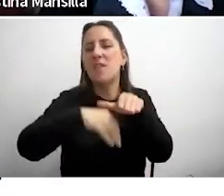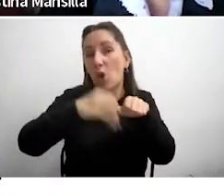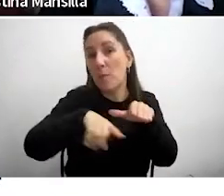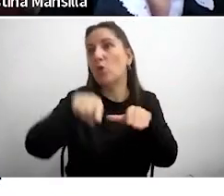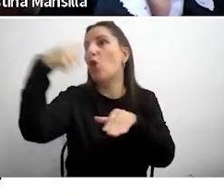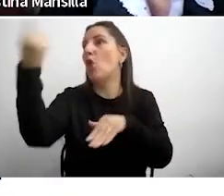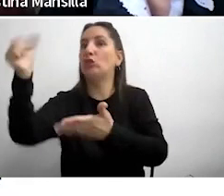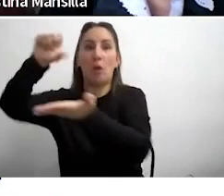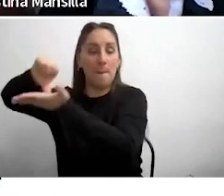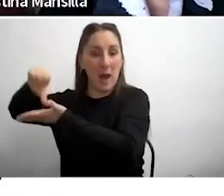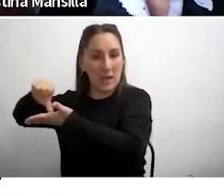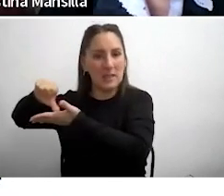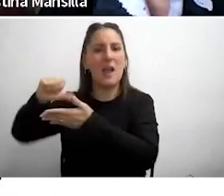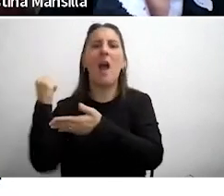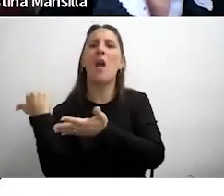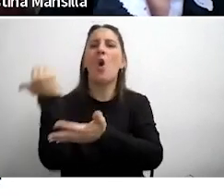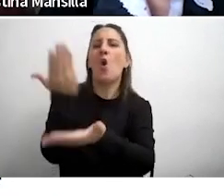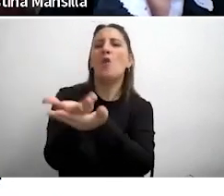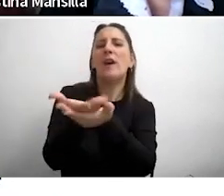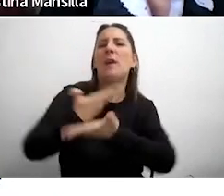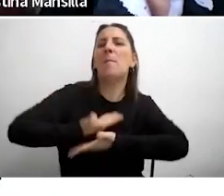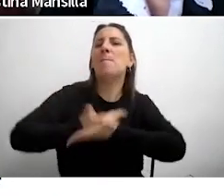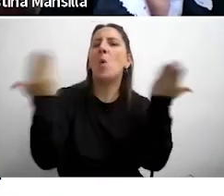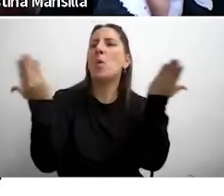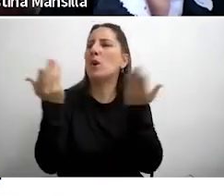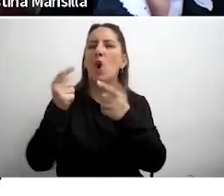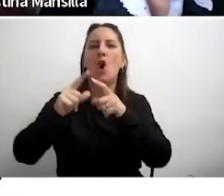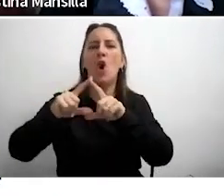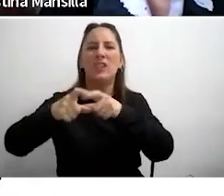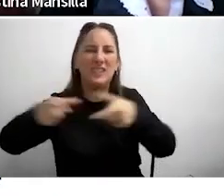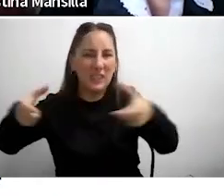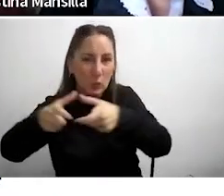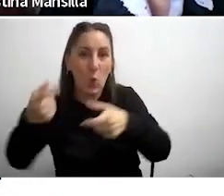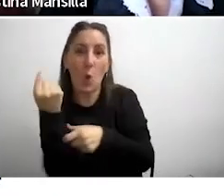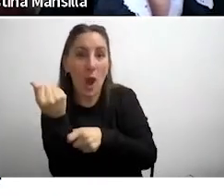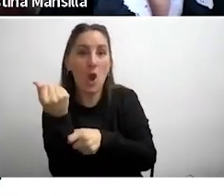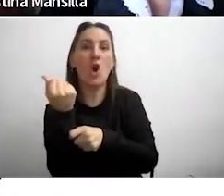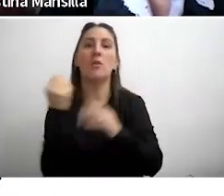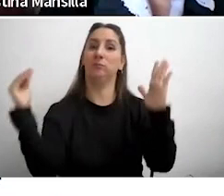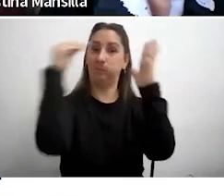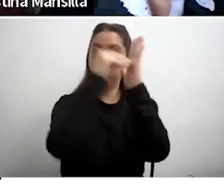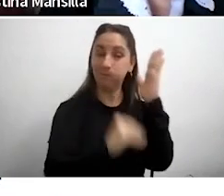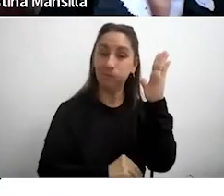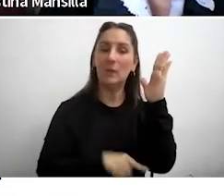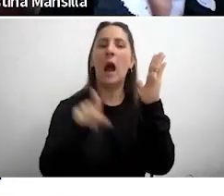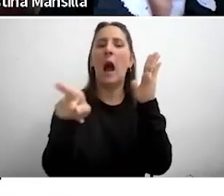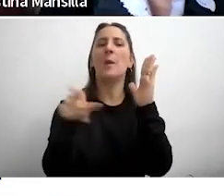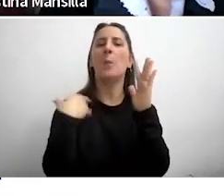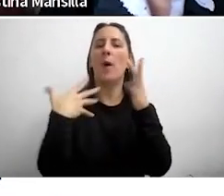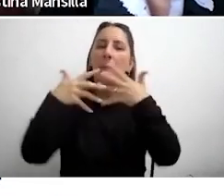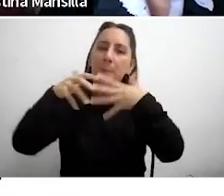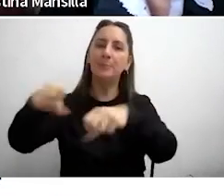exterior que haga oferta pública de sus títulos valores en el régimen informativo, se va a identificar